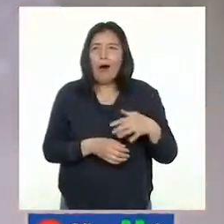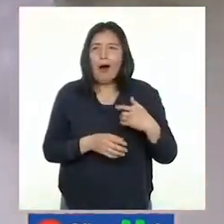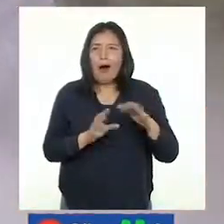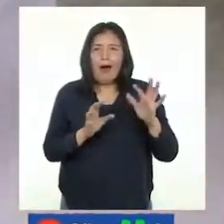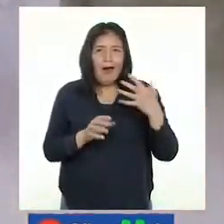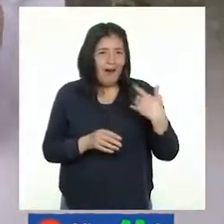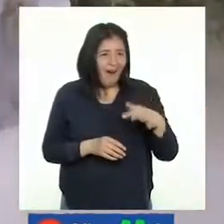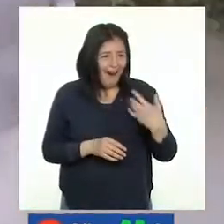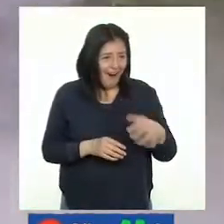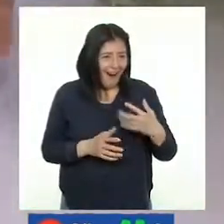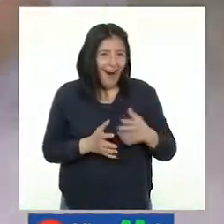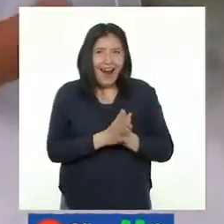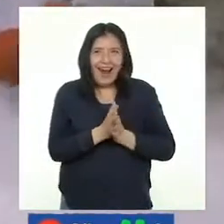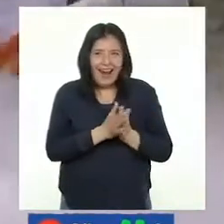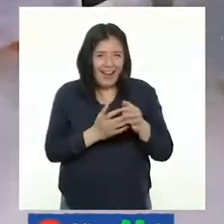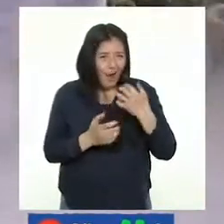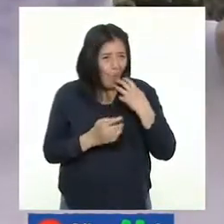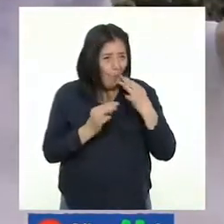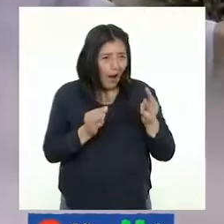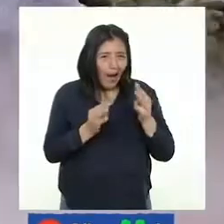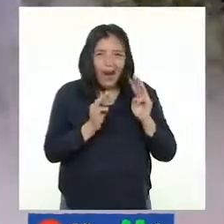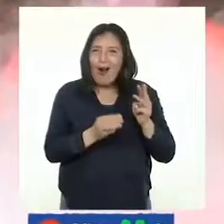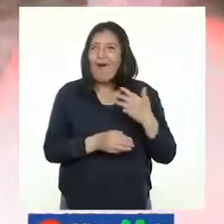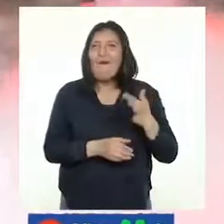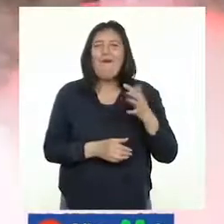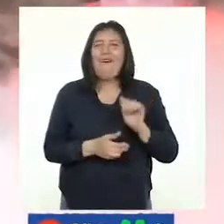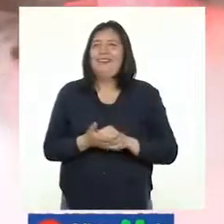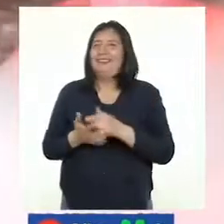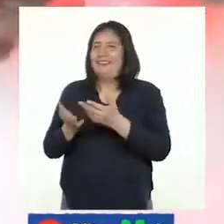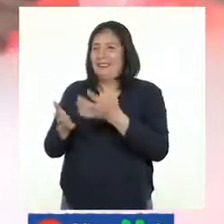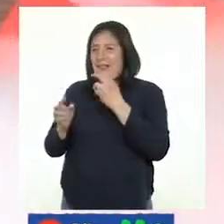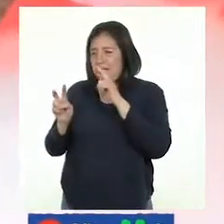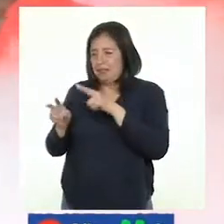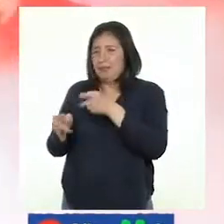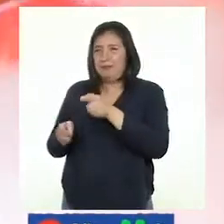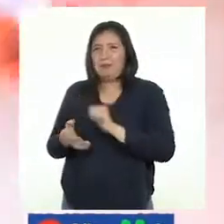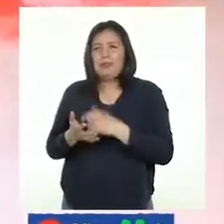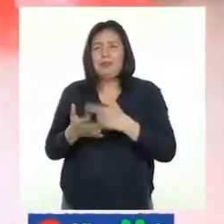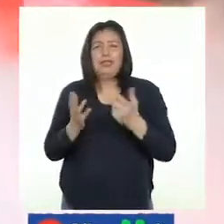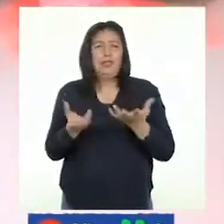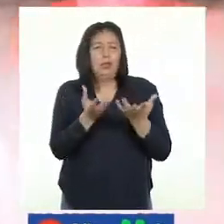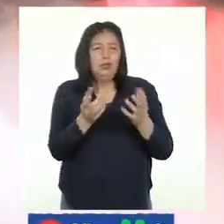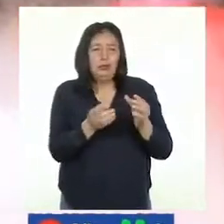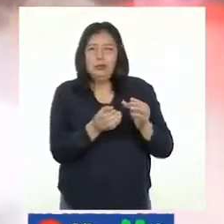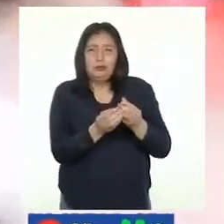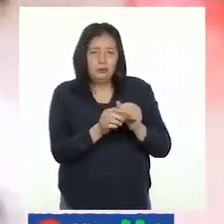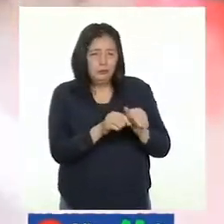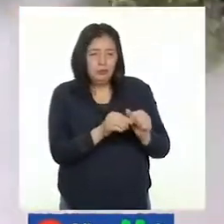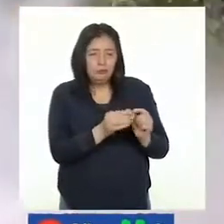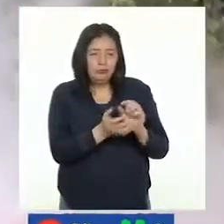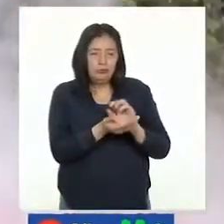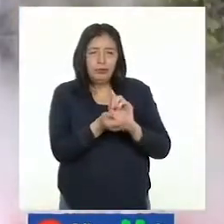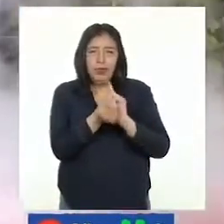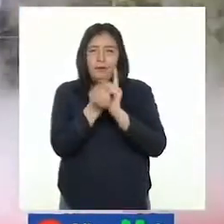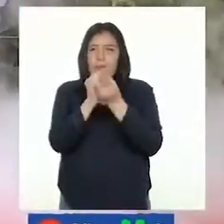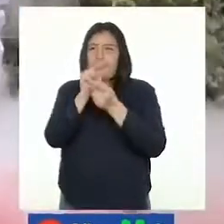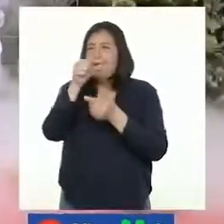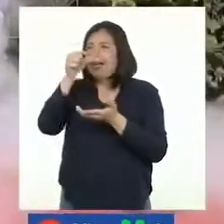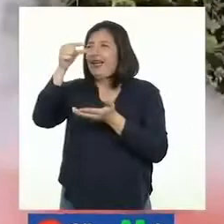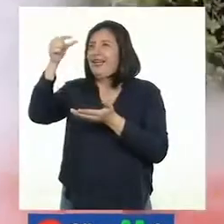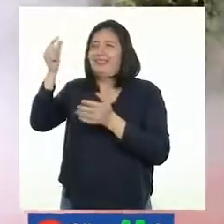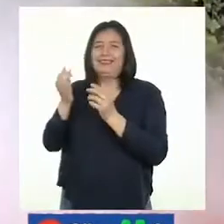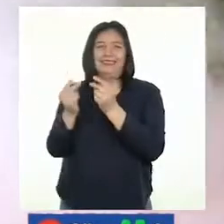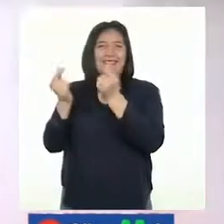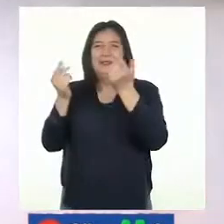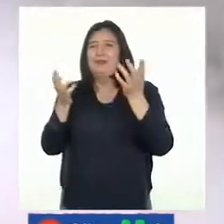God, este es súper guay. Lo que estamos viendo aquí es una sublimación instantánea. Sí, también aquí sí un poco, pero no pasa